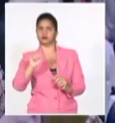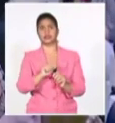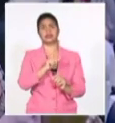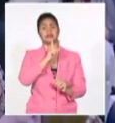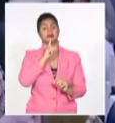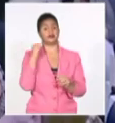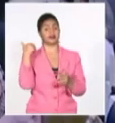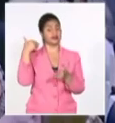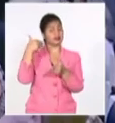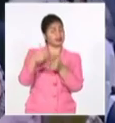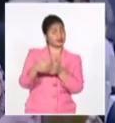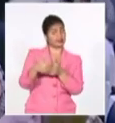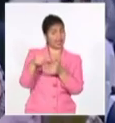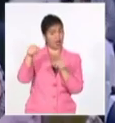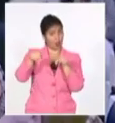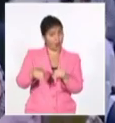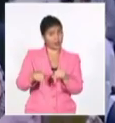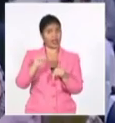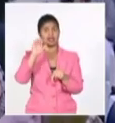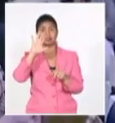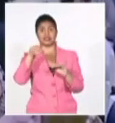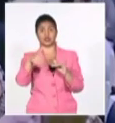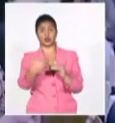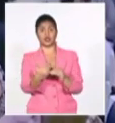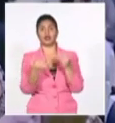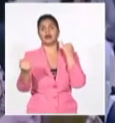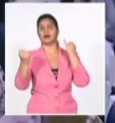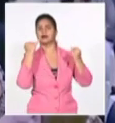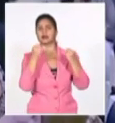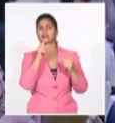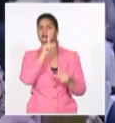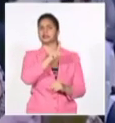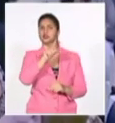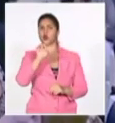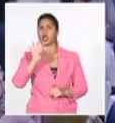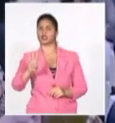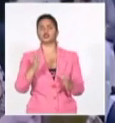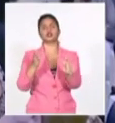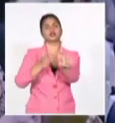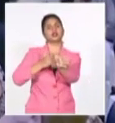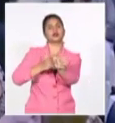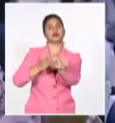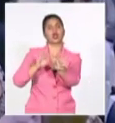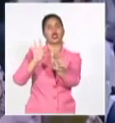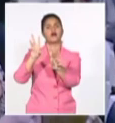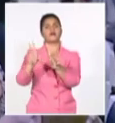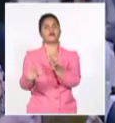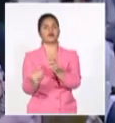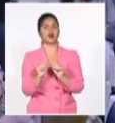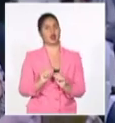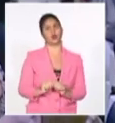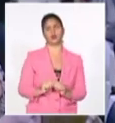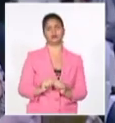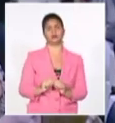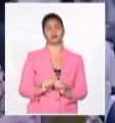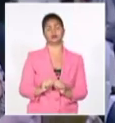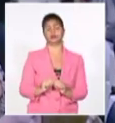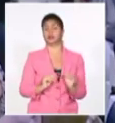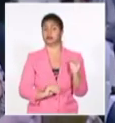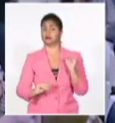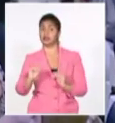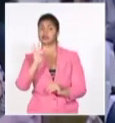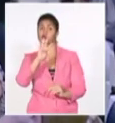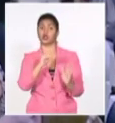en 5 días, hay detectadas 114 violaciones de fraude. Hay recuperado más de 4 millones de